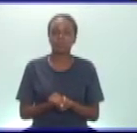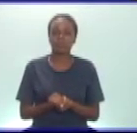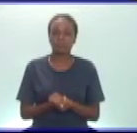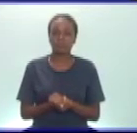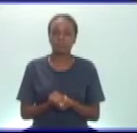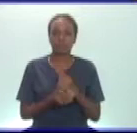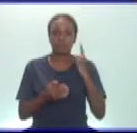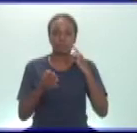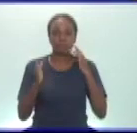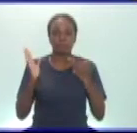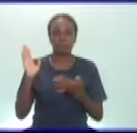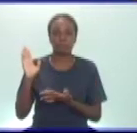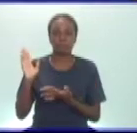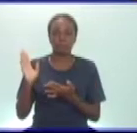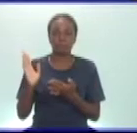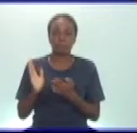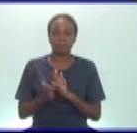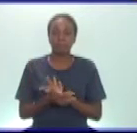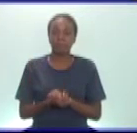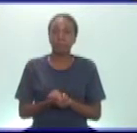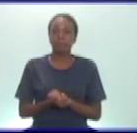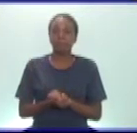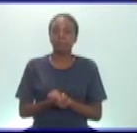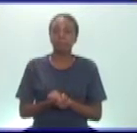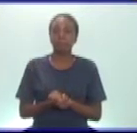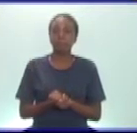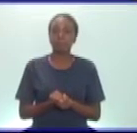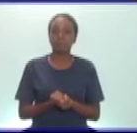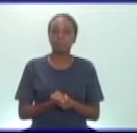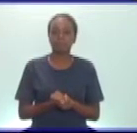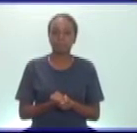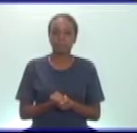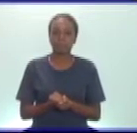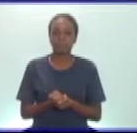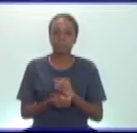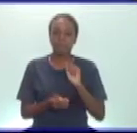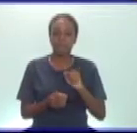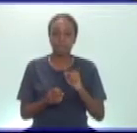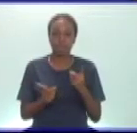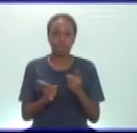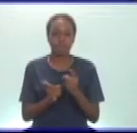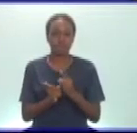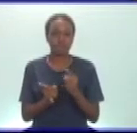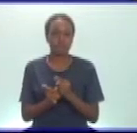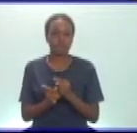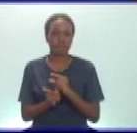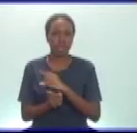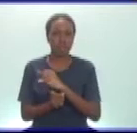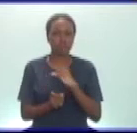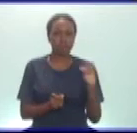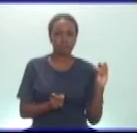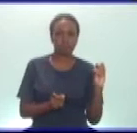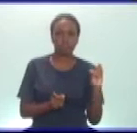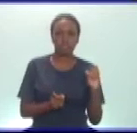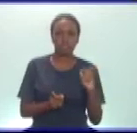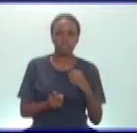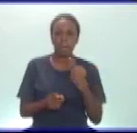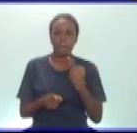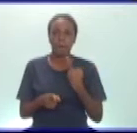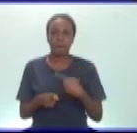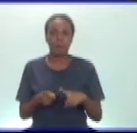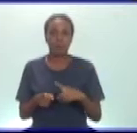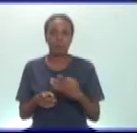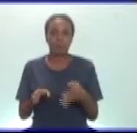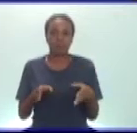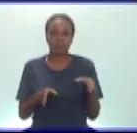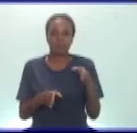y rudos. Viene dando un otro elemento y hay una pausa intermedia, una oración corta delante de la conjunción adversativa pero para dar paso a una contraposición y